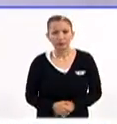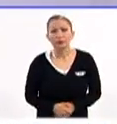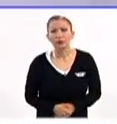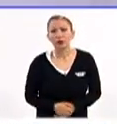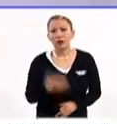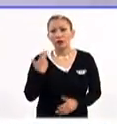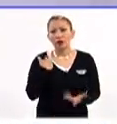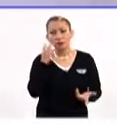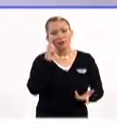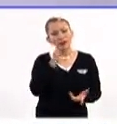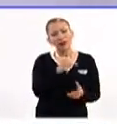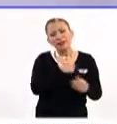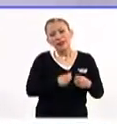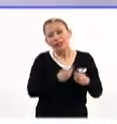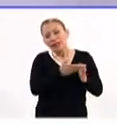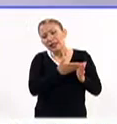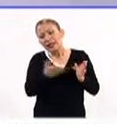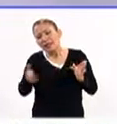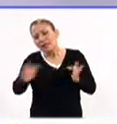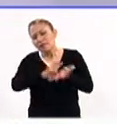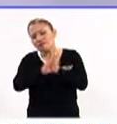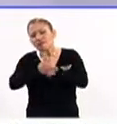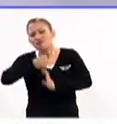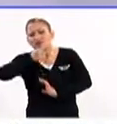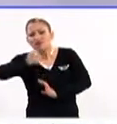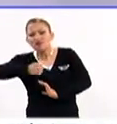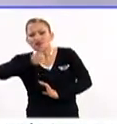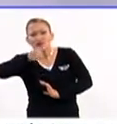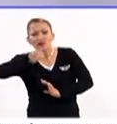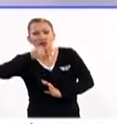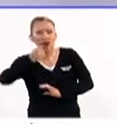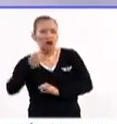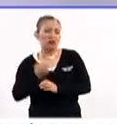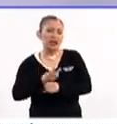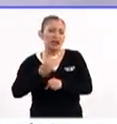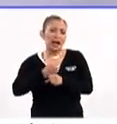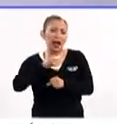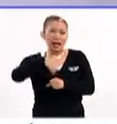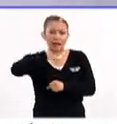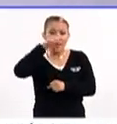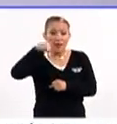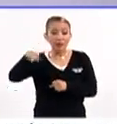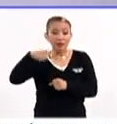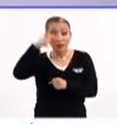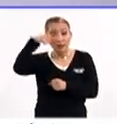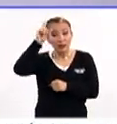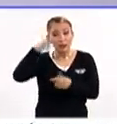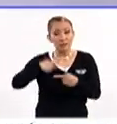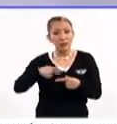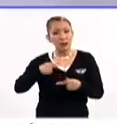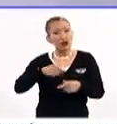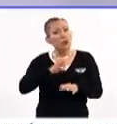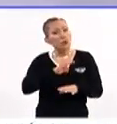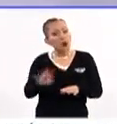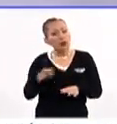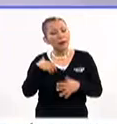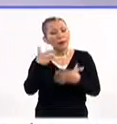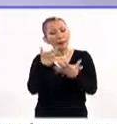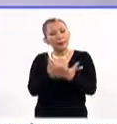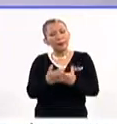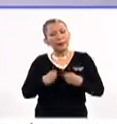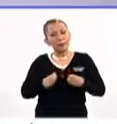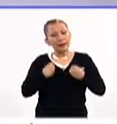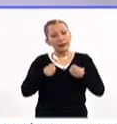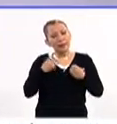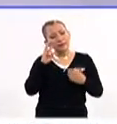todos los avatares de una larga vida, la vejez, la ancianidad o la tercera edad es la fase en que las personas pueden por fin reposar su vida